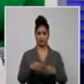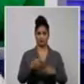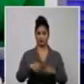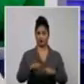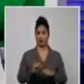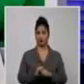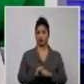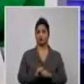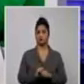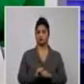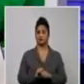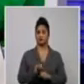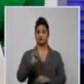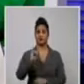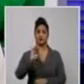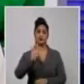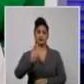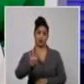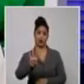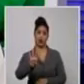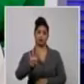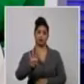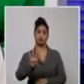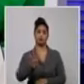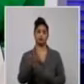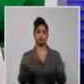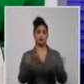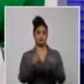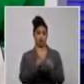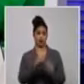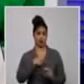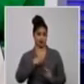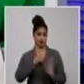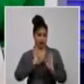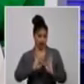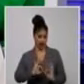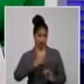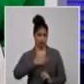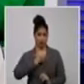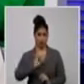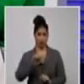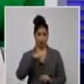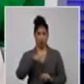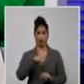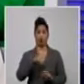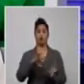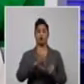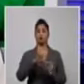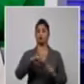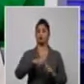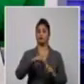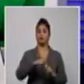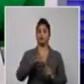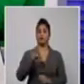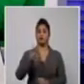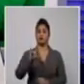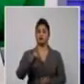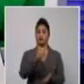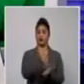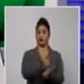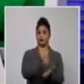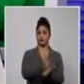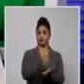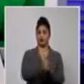autóctonos en la provincia de Guantánamo, 59 del municipio de Guantánamo, 2